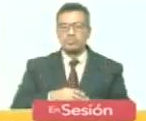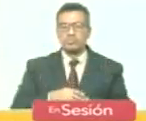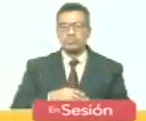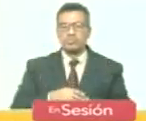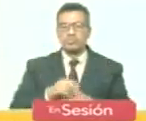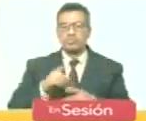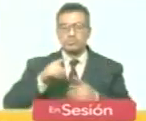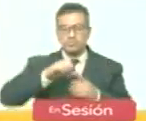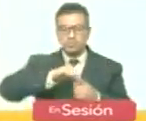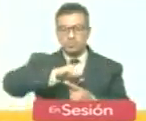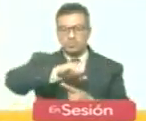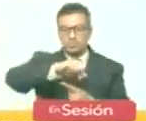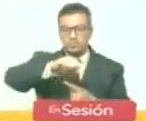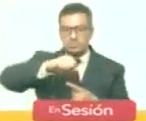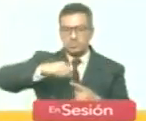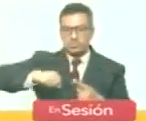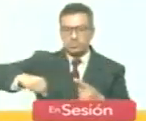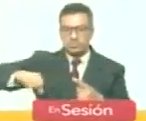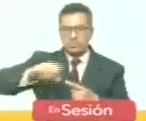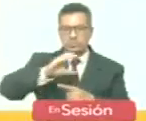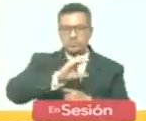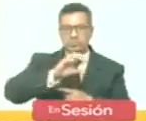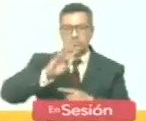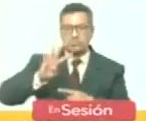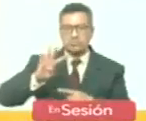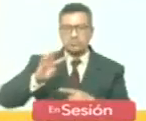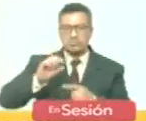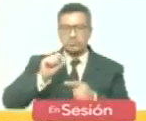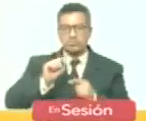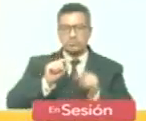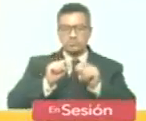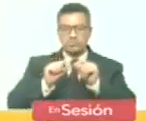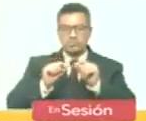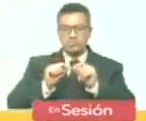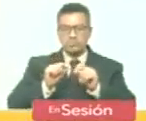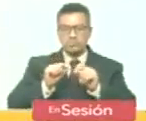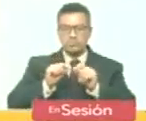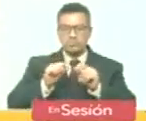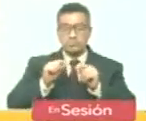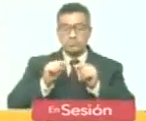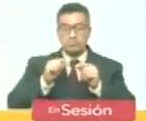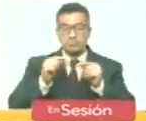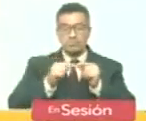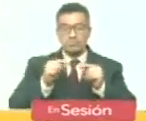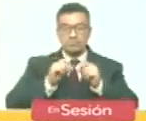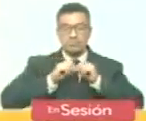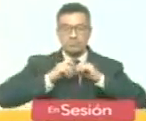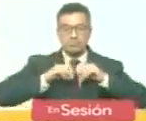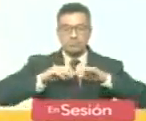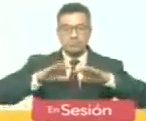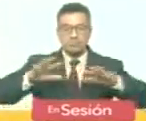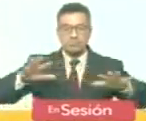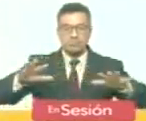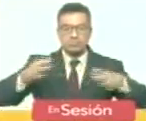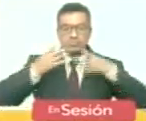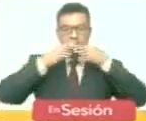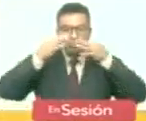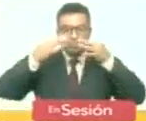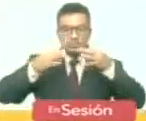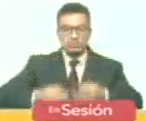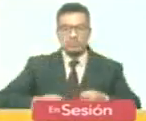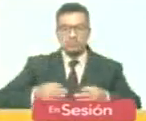habían rodeado el C4 de perdigones y balas de acero para que la onda expansiva garantizara